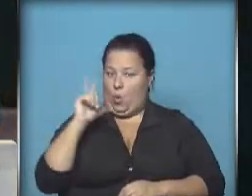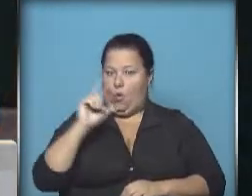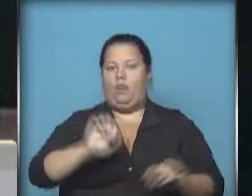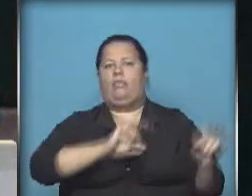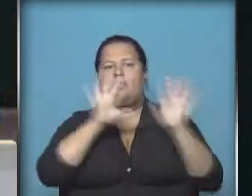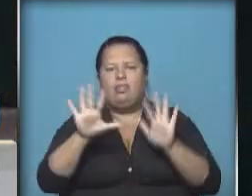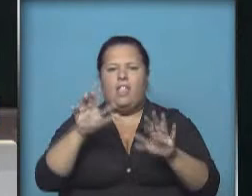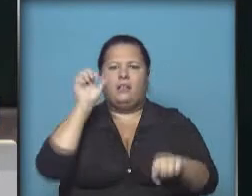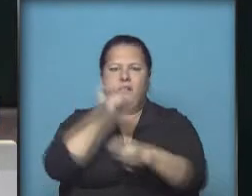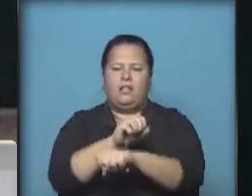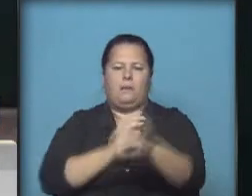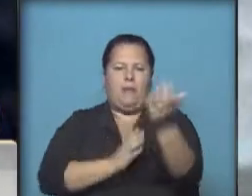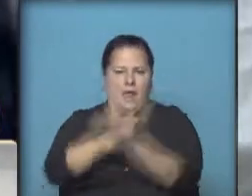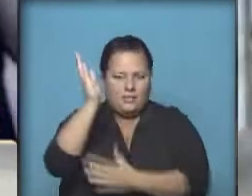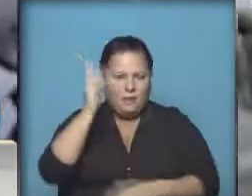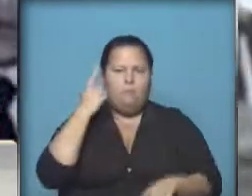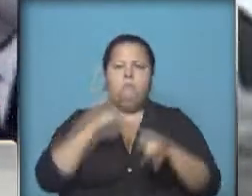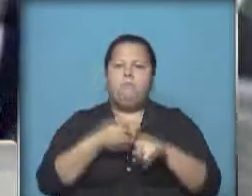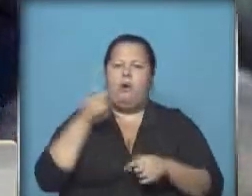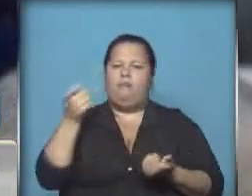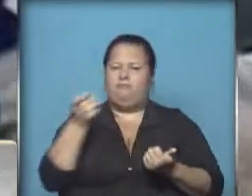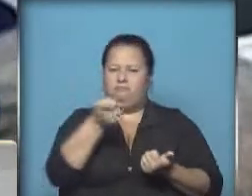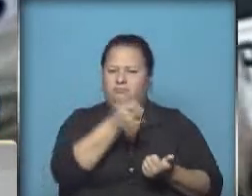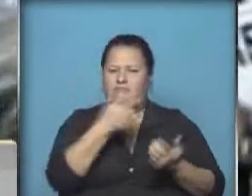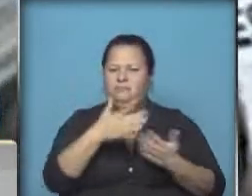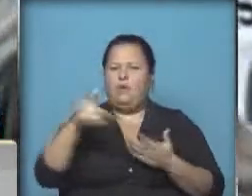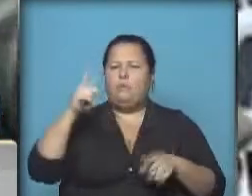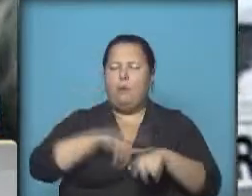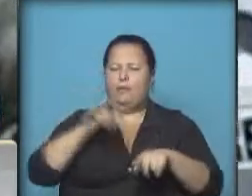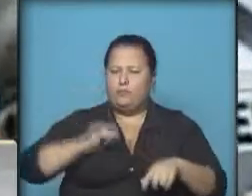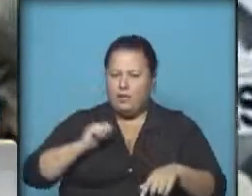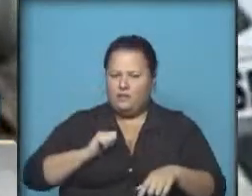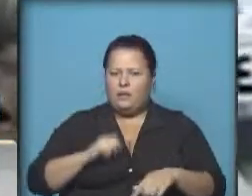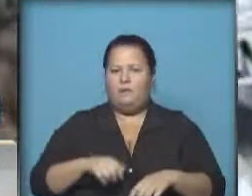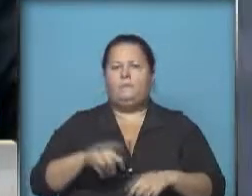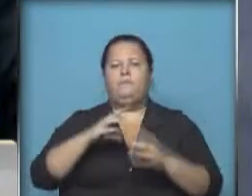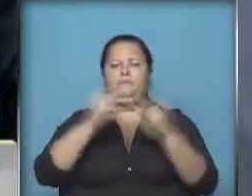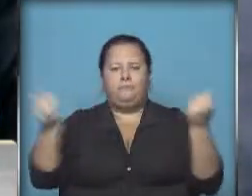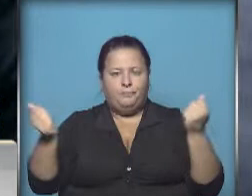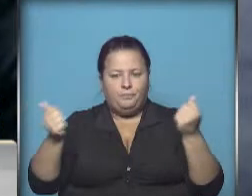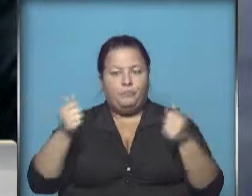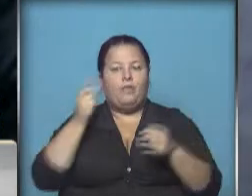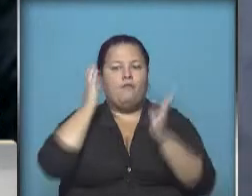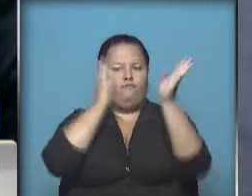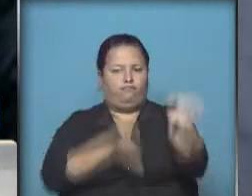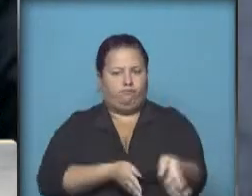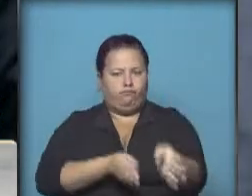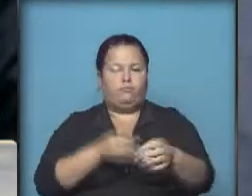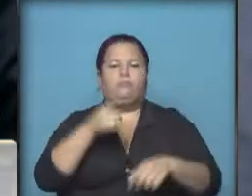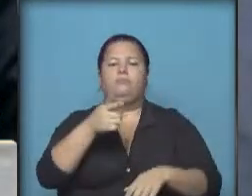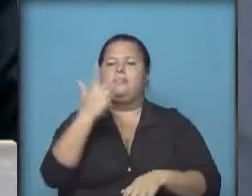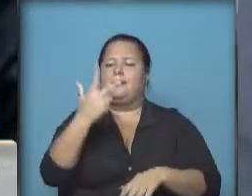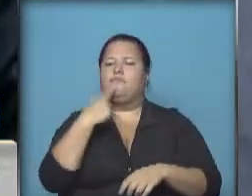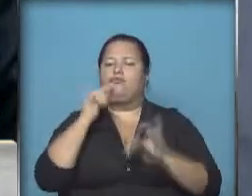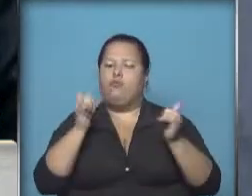décima condena perpetua por delitos de terrorismo de Estado, por la desaparición y fusilamiento de